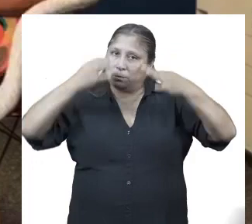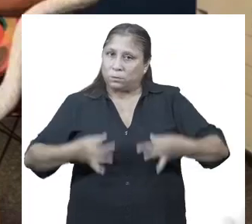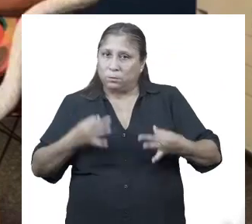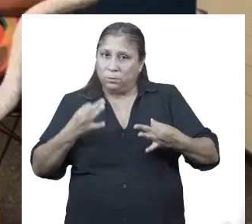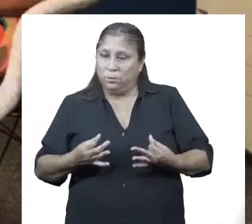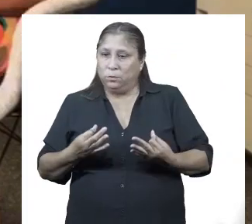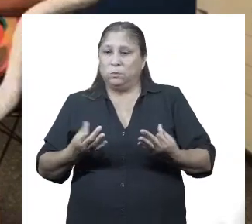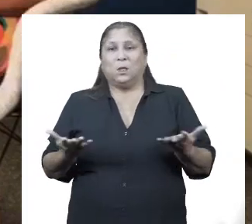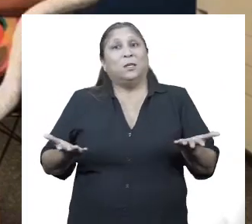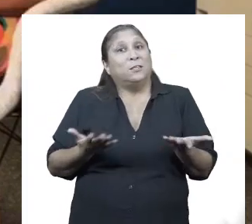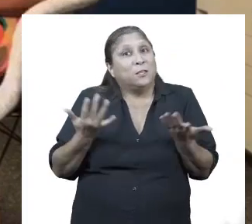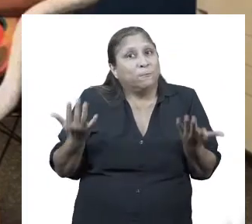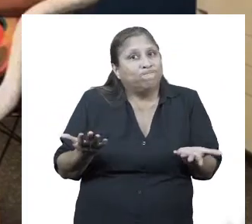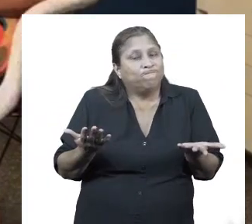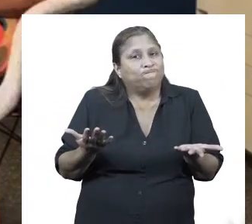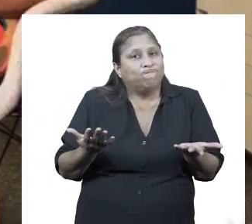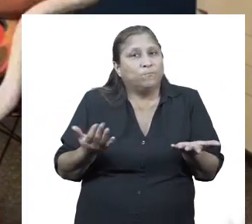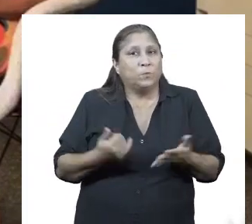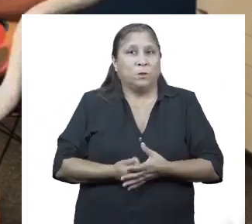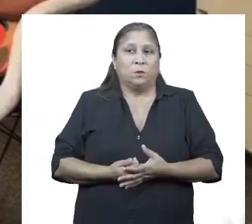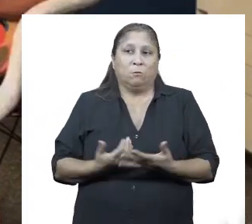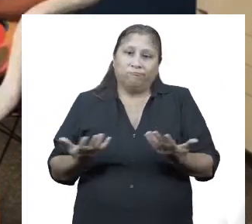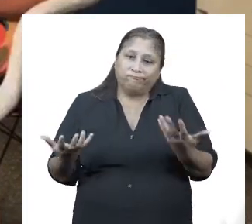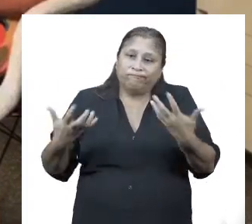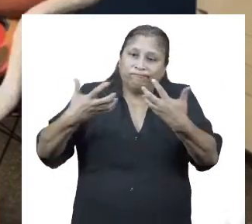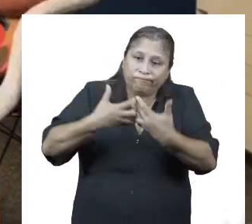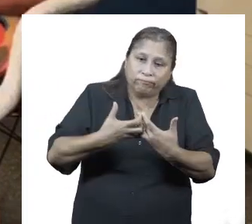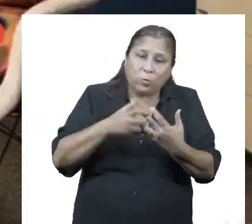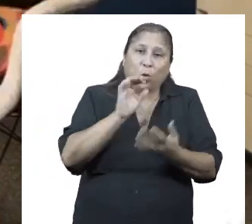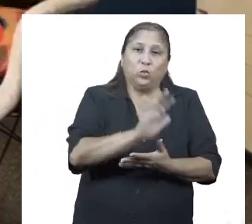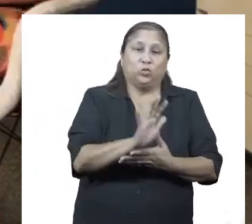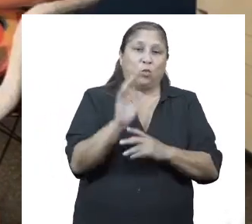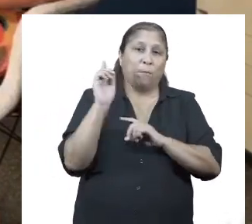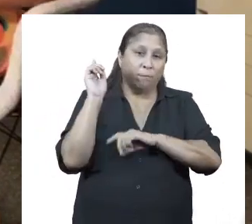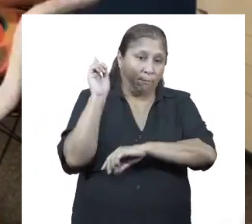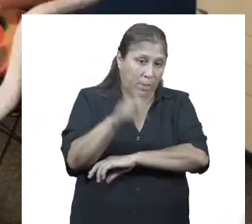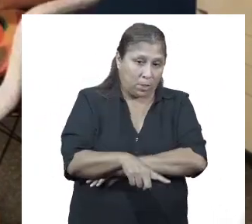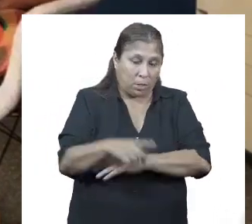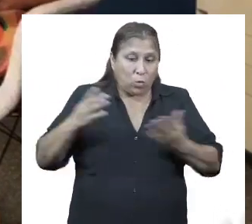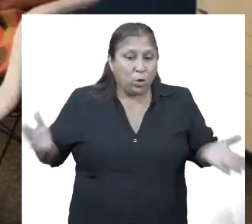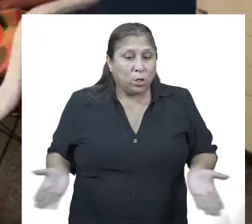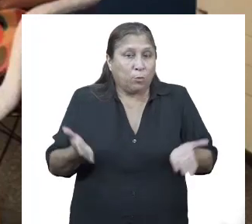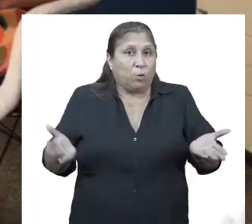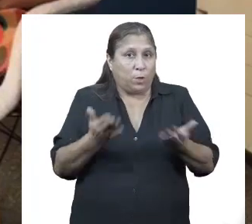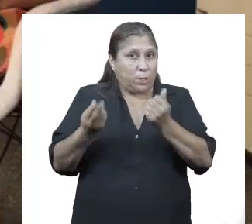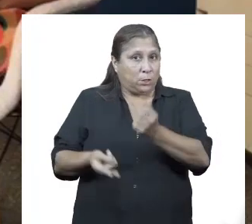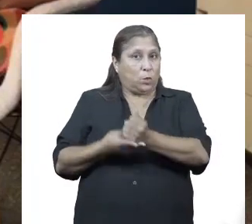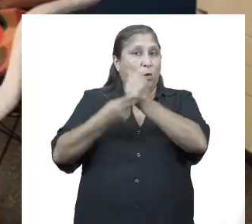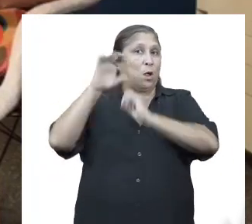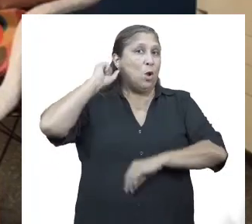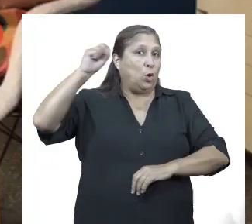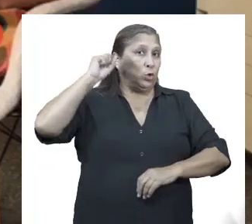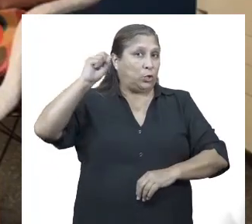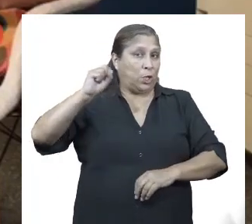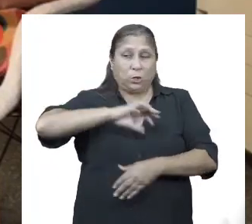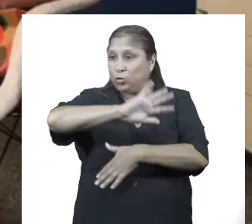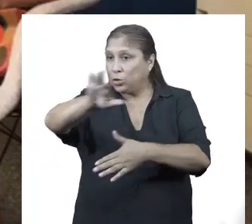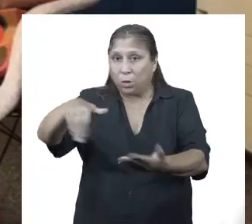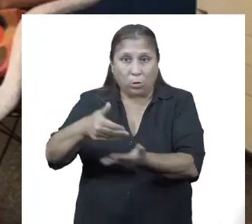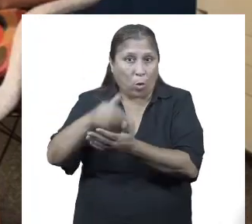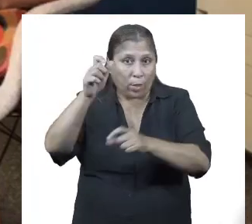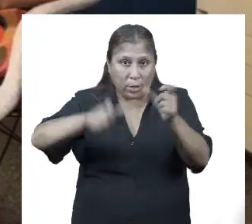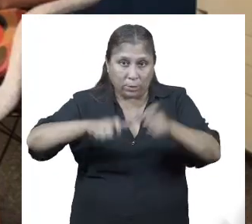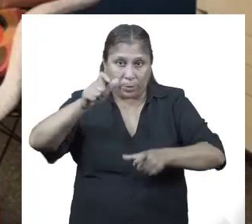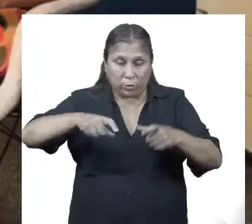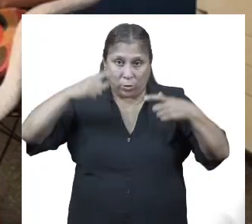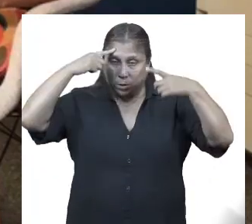decisión de, en tanto y en compatibilidad también con su mandato de promover y garantizar los derechos fundamentales de todas las